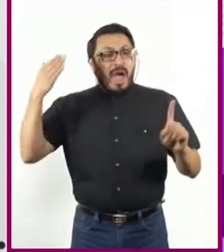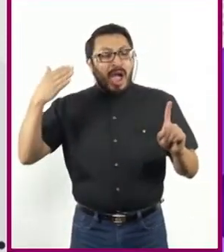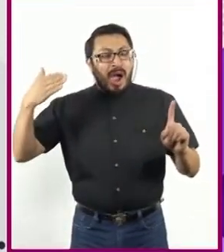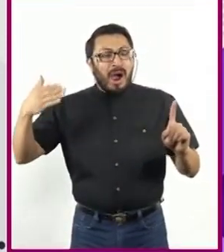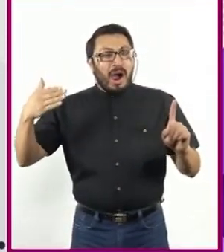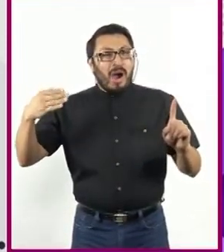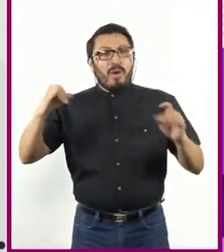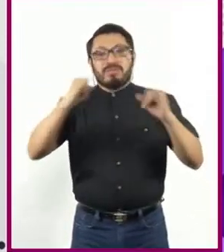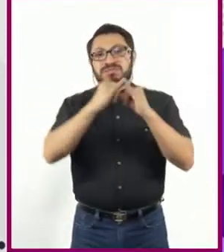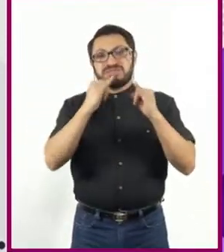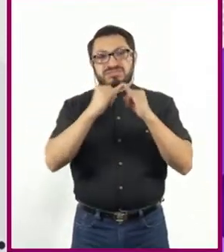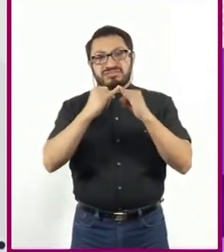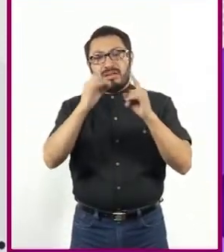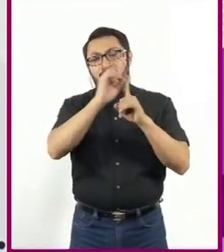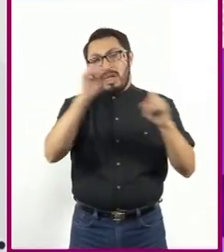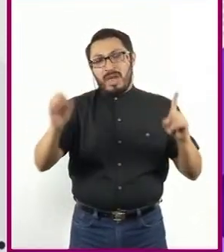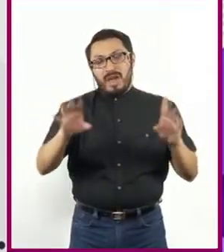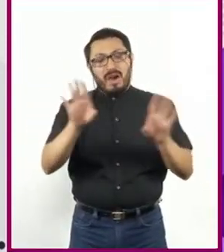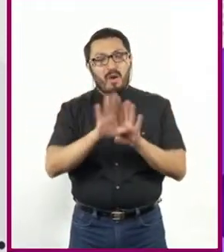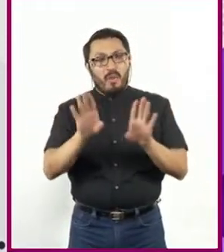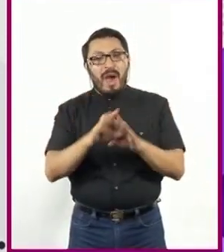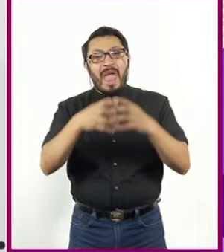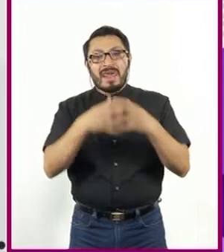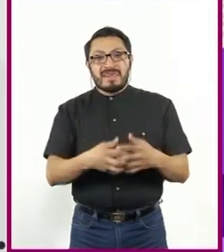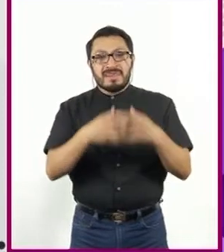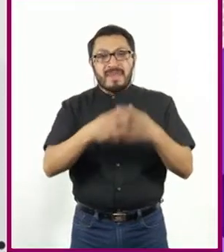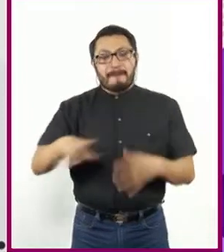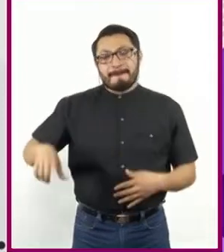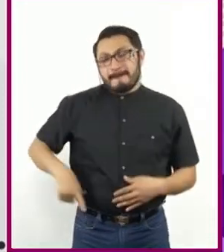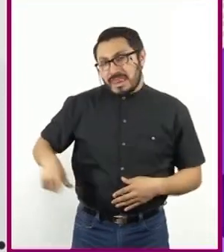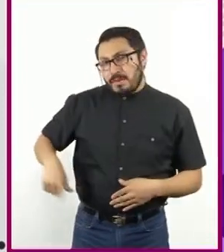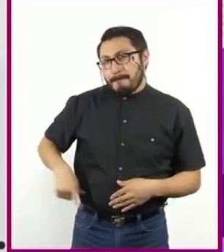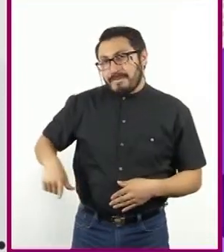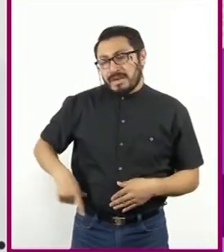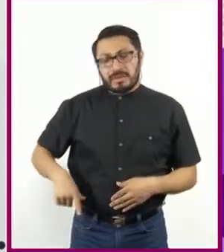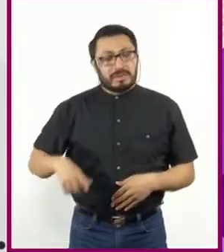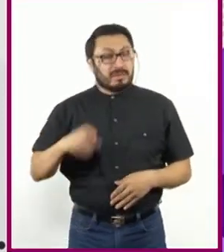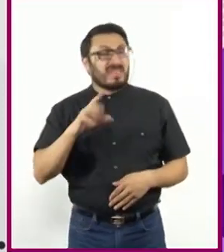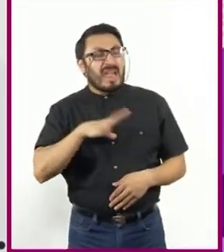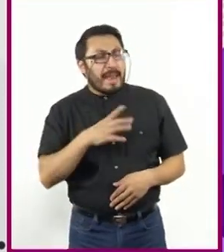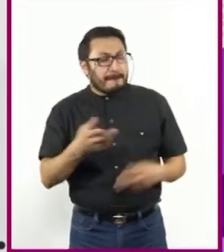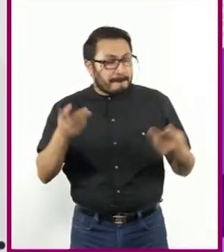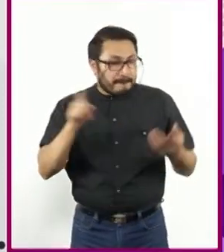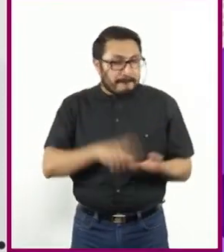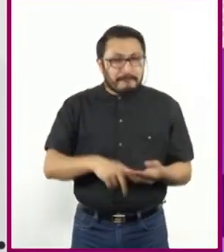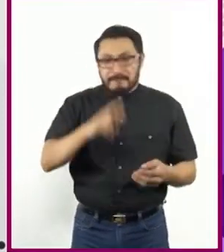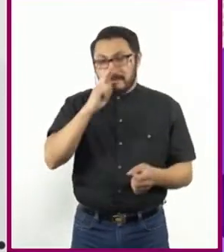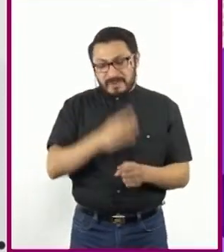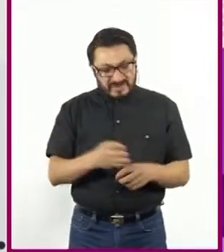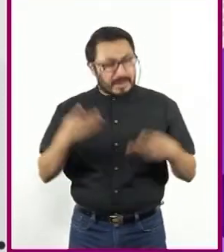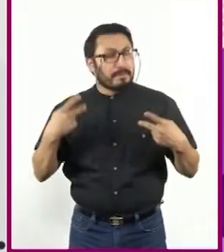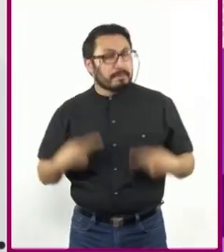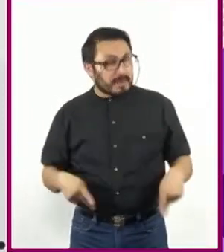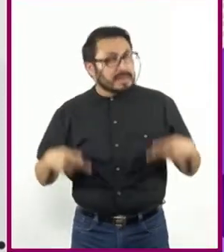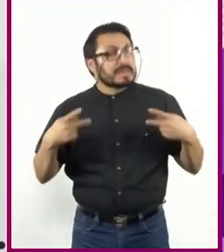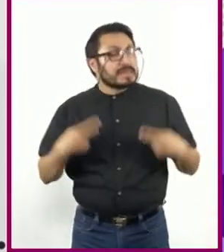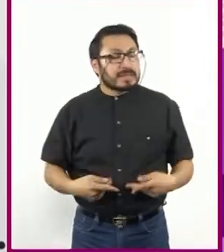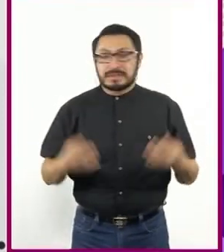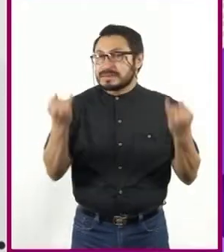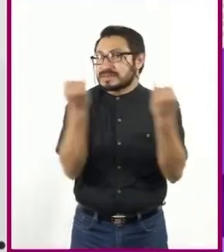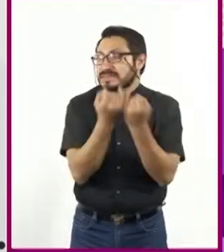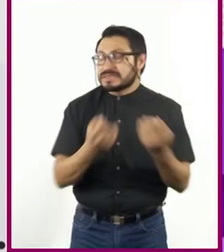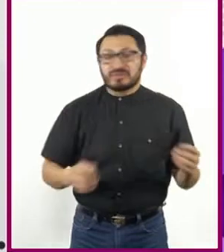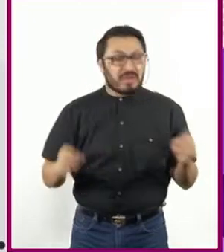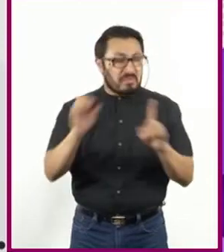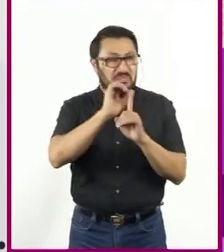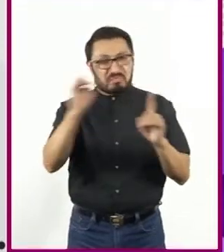La violencia estructural, derivada de un sistema de gobierno en donde son responsables tanto los funcionarios como la